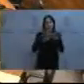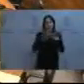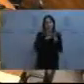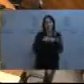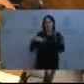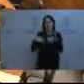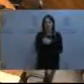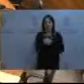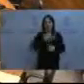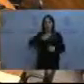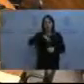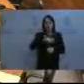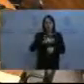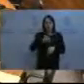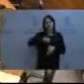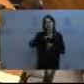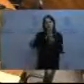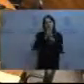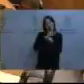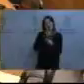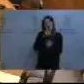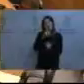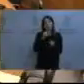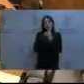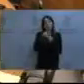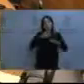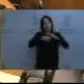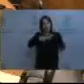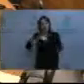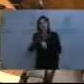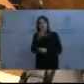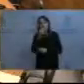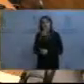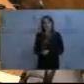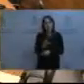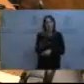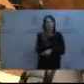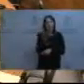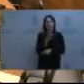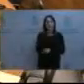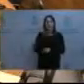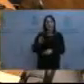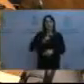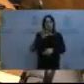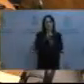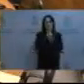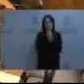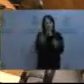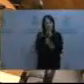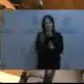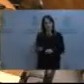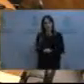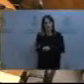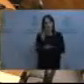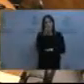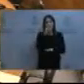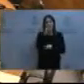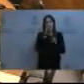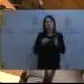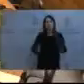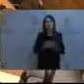mejorar su empleabilidad y sus oportunidades en el mercado de trabajo. A lo largo de 2016 se han continuado con determinadas